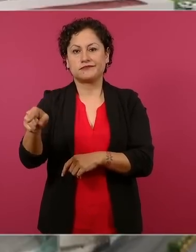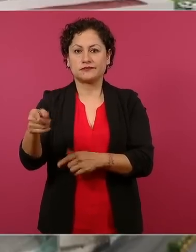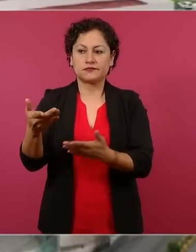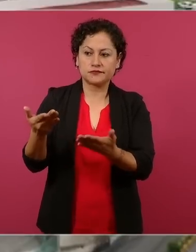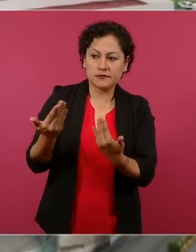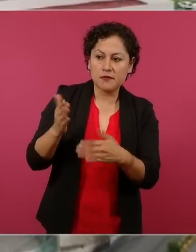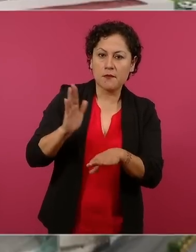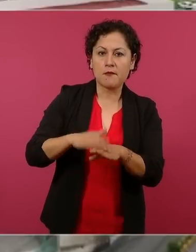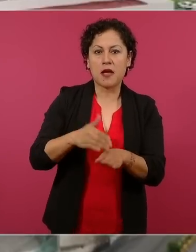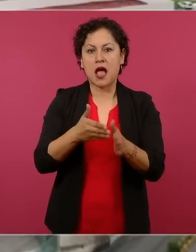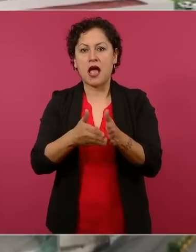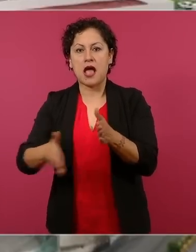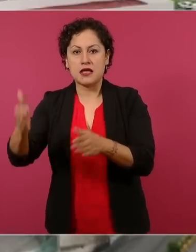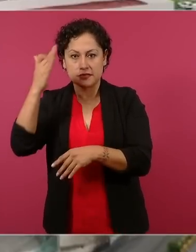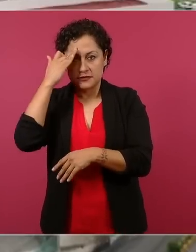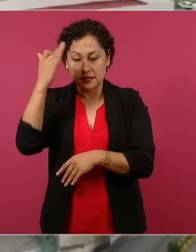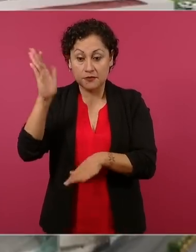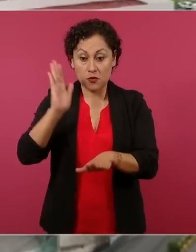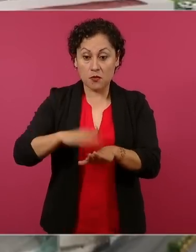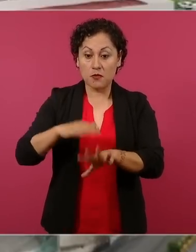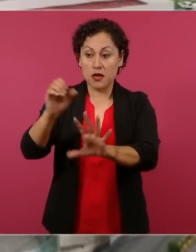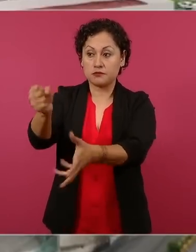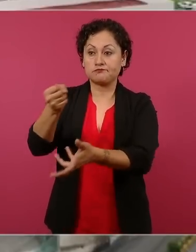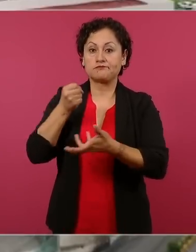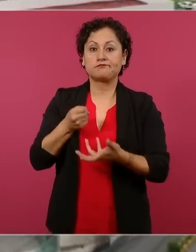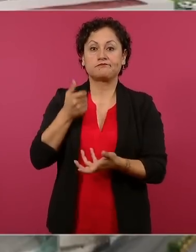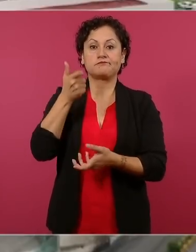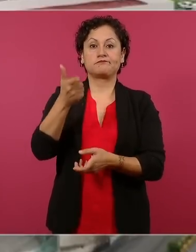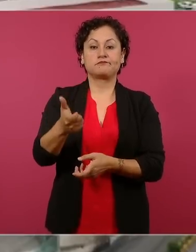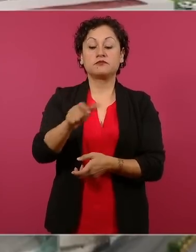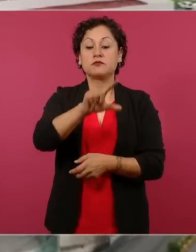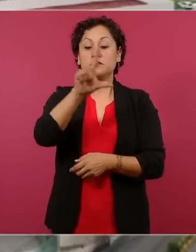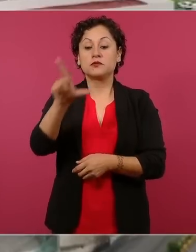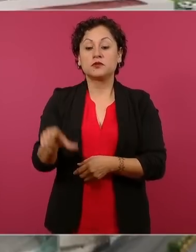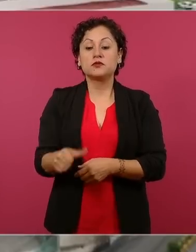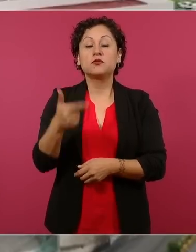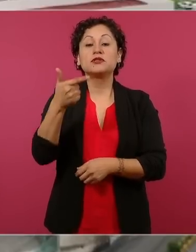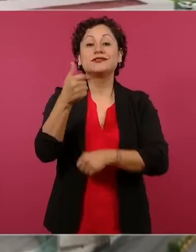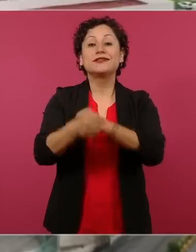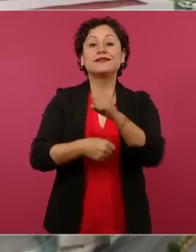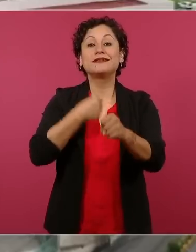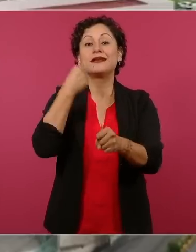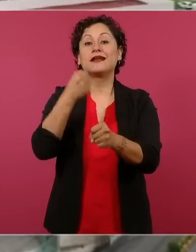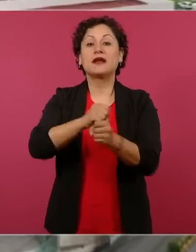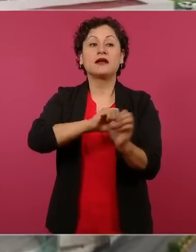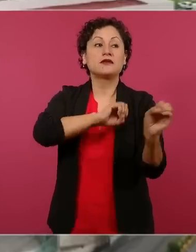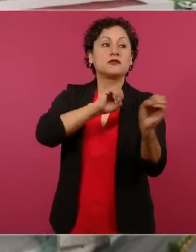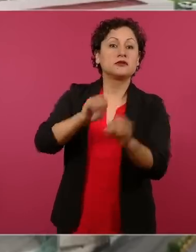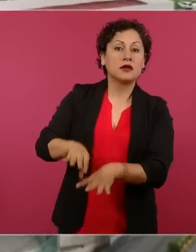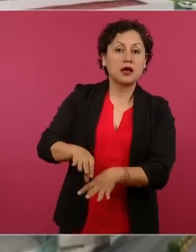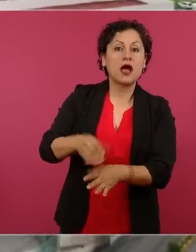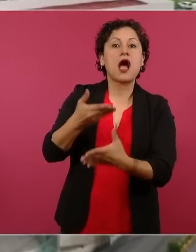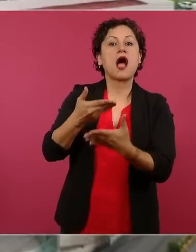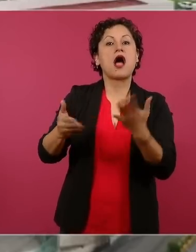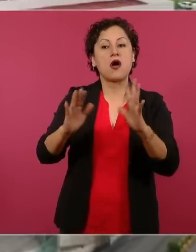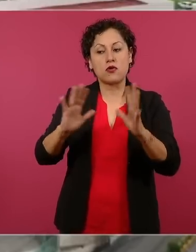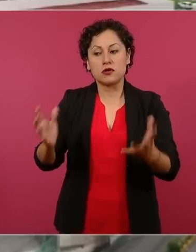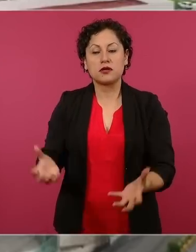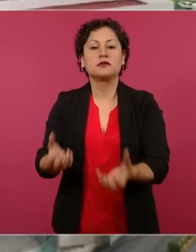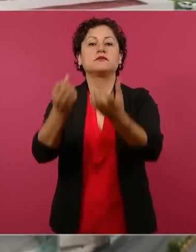tiempo, incrementos de presupuesto. Y después de 7 años de abandono fue puesto en operaciones ahora ya